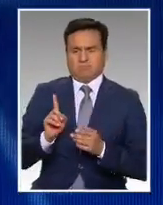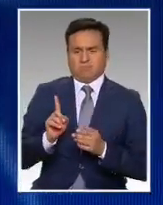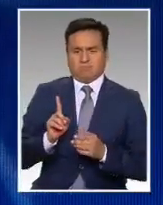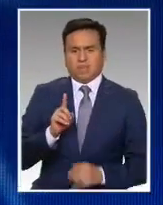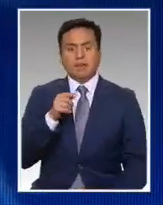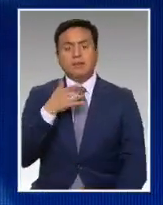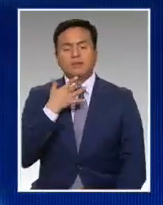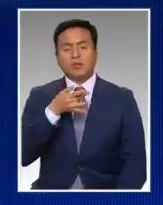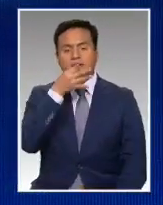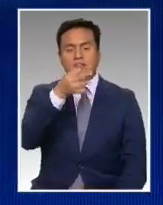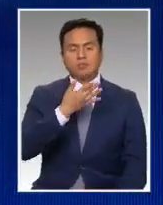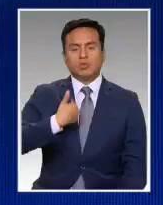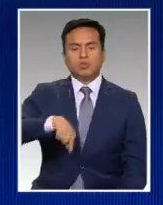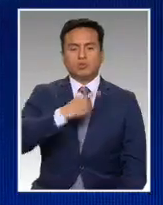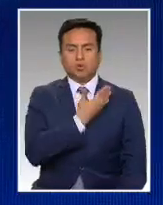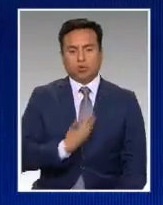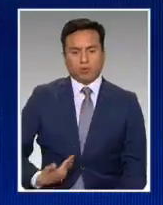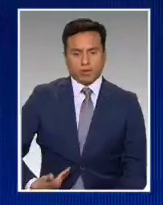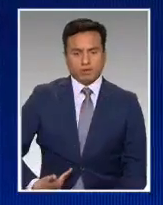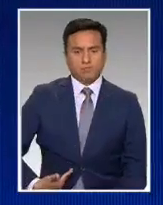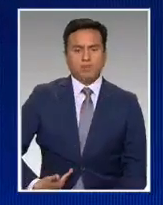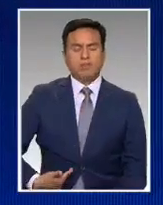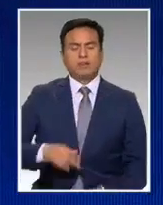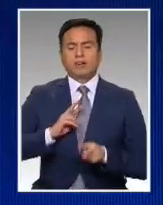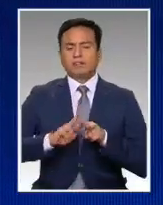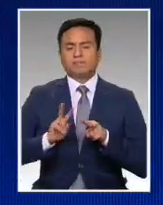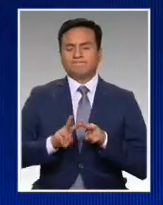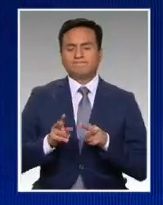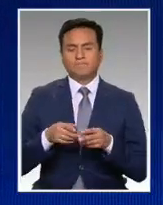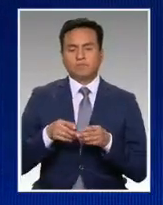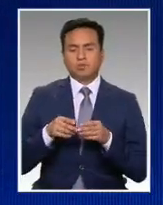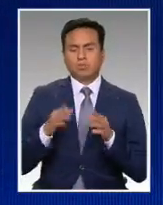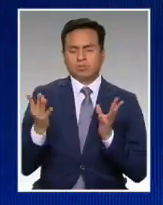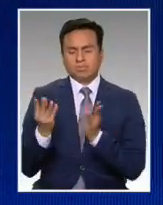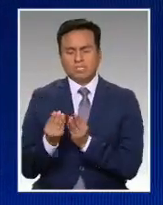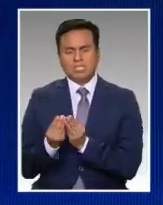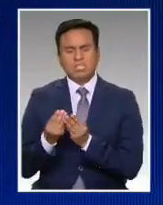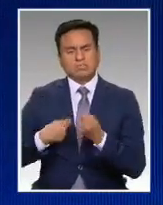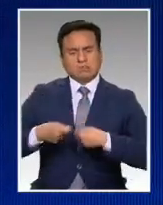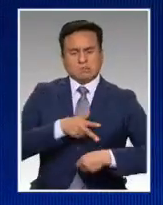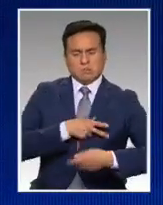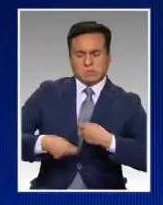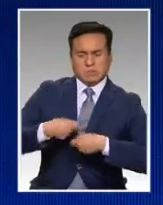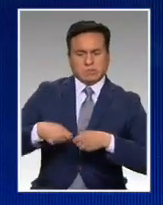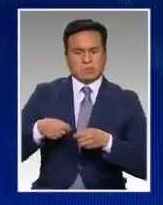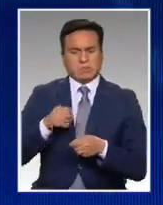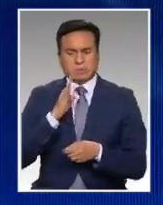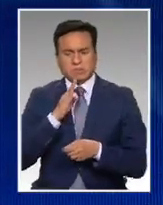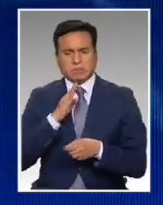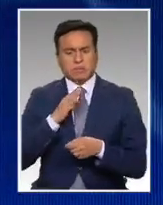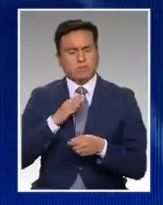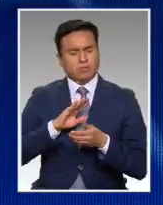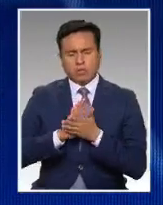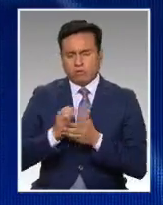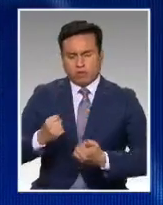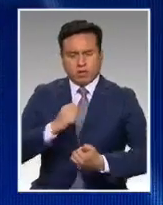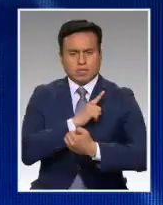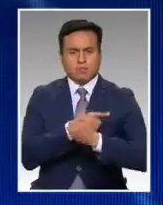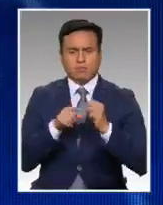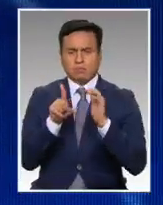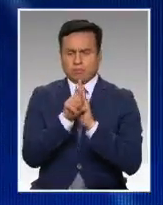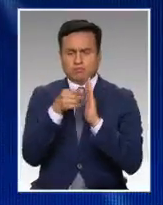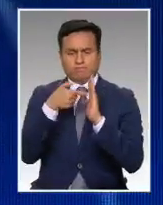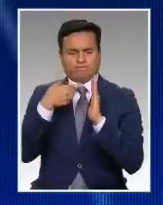es que durante nuestro gobierno vamos a combatir al narcotráfico con toda la fuerza la voluntad y el rigor de la ley